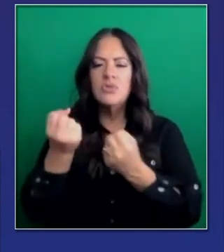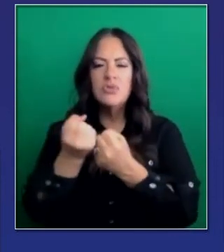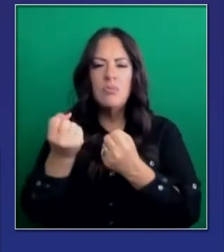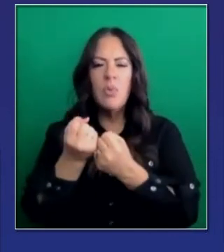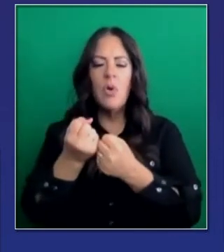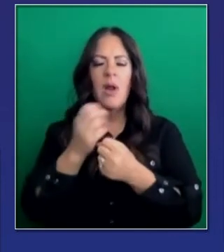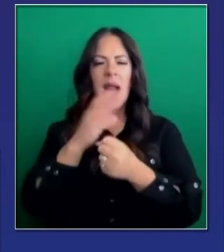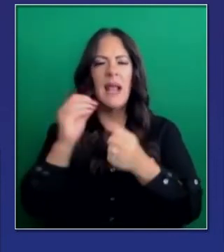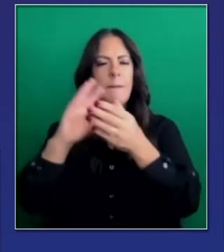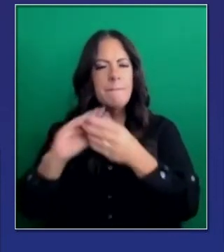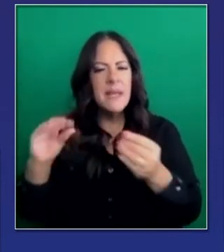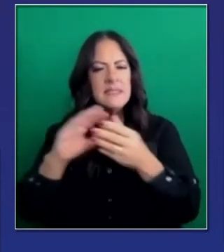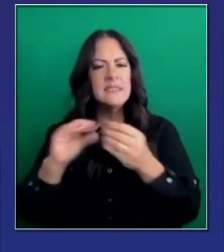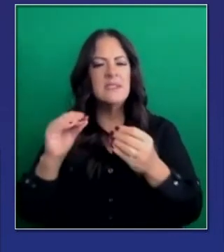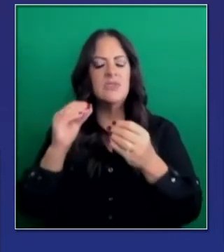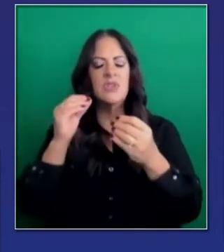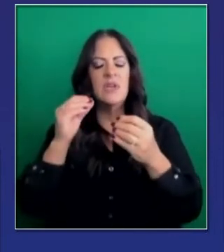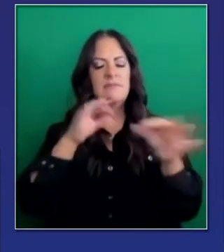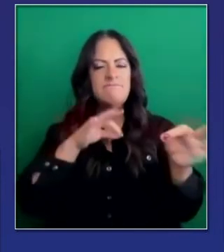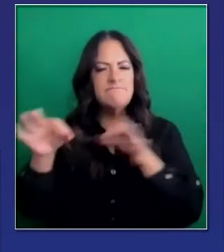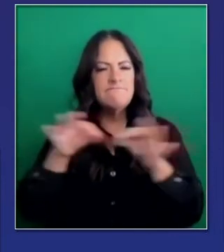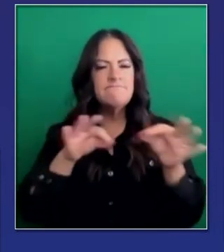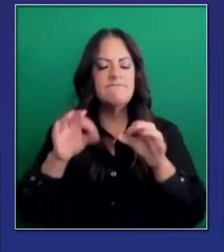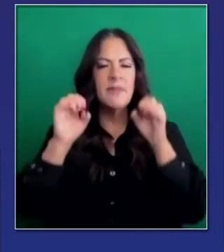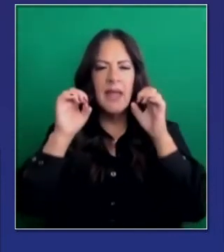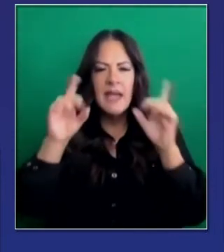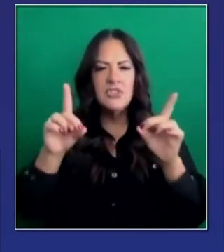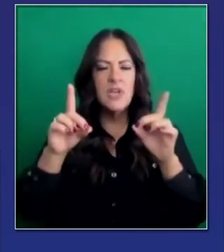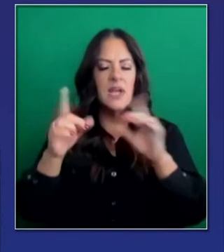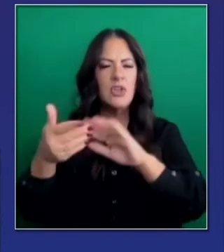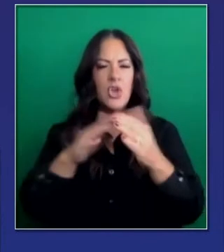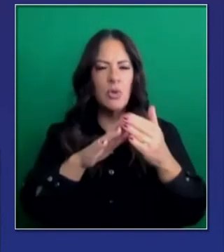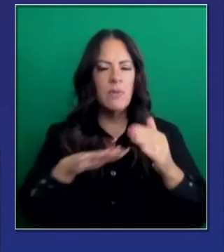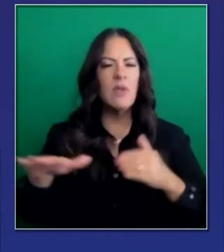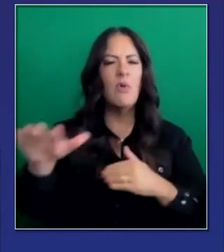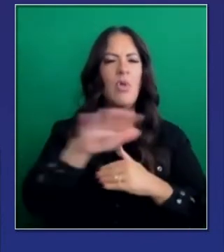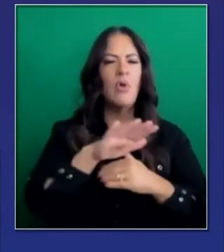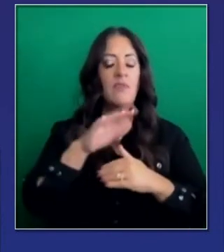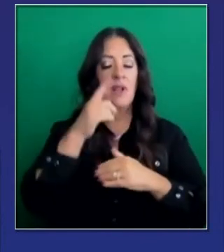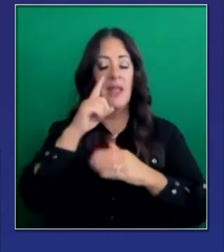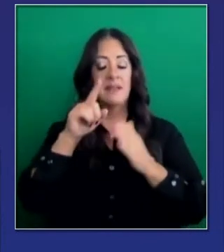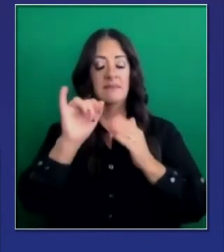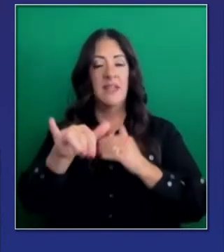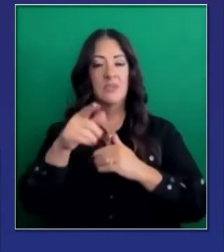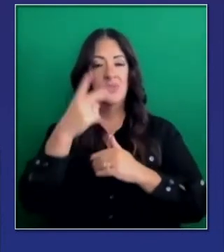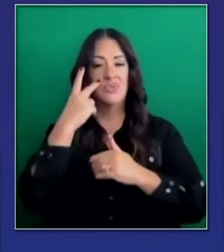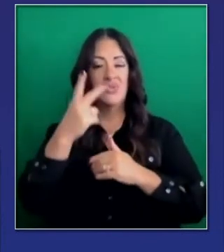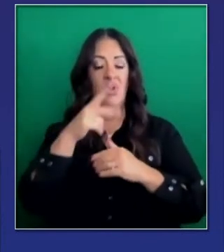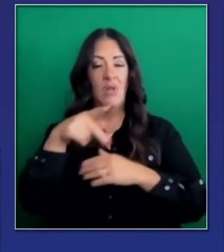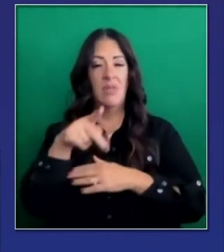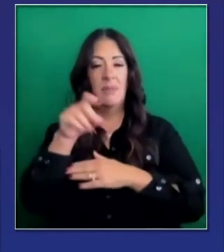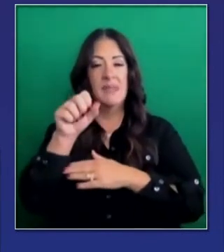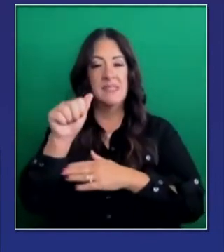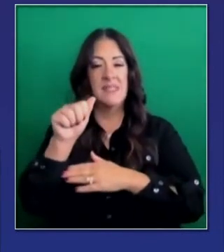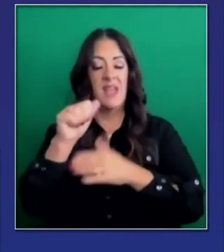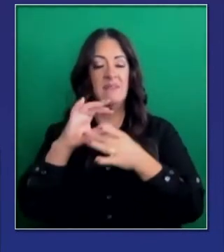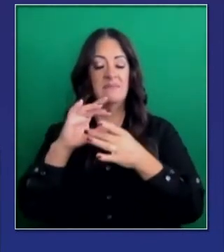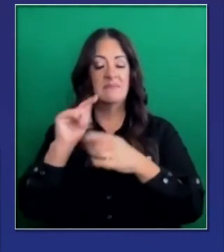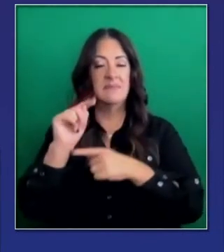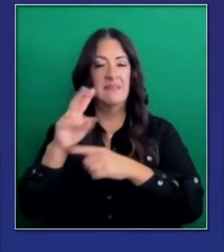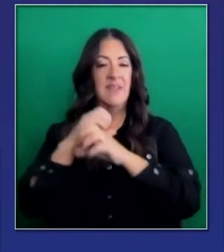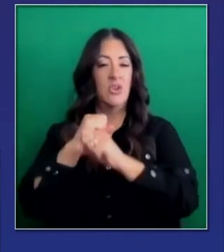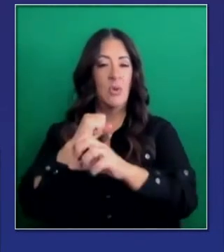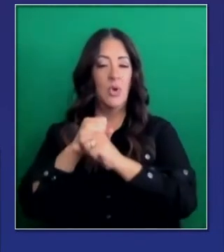para proporcionar la vacuna pero también mediante la campaña de anuncios públicos todo esto acompaña el